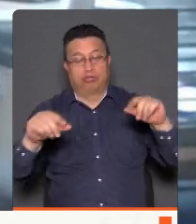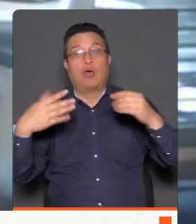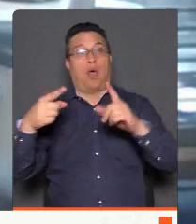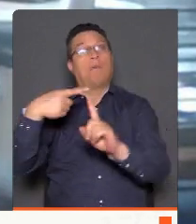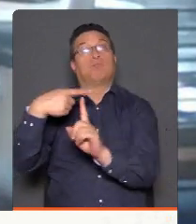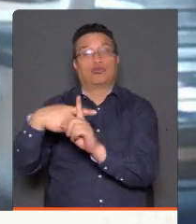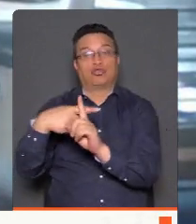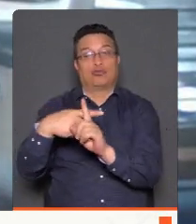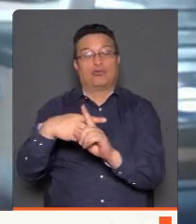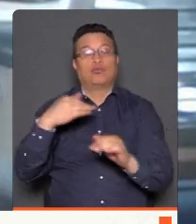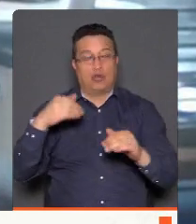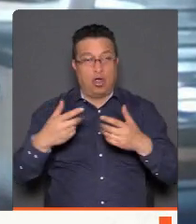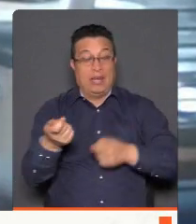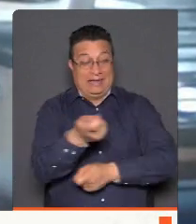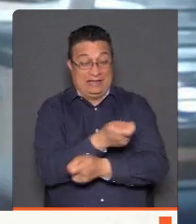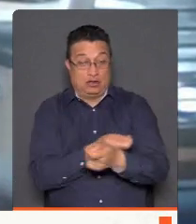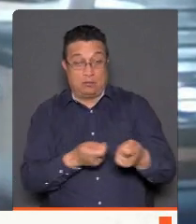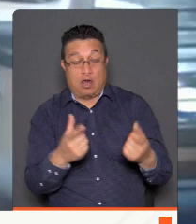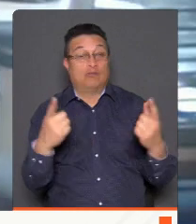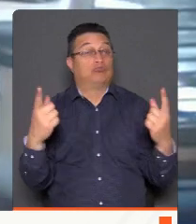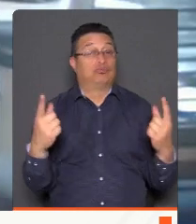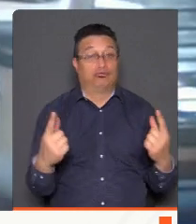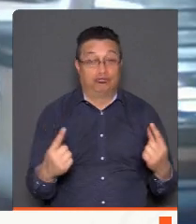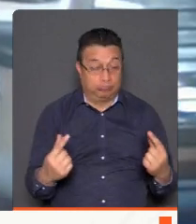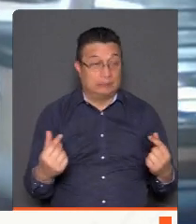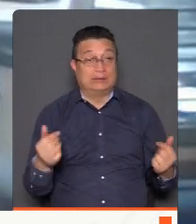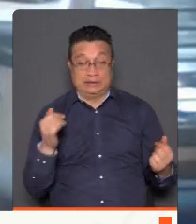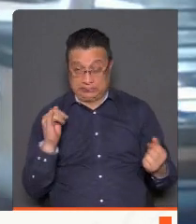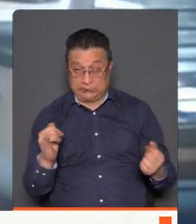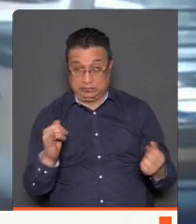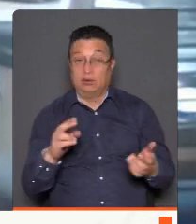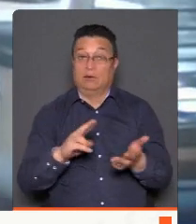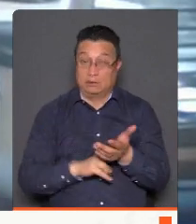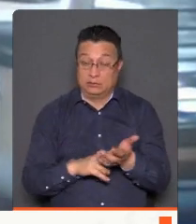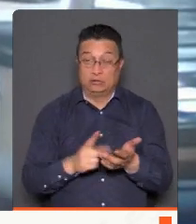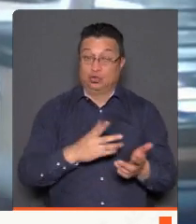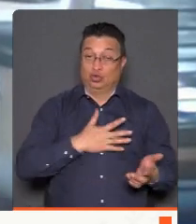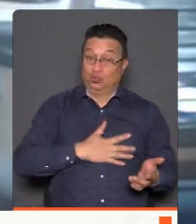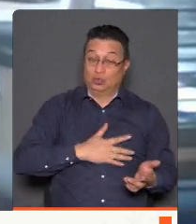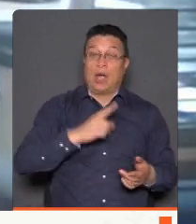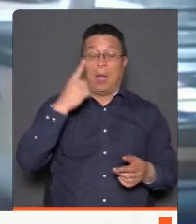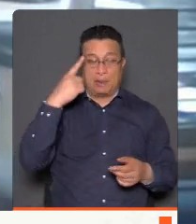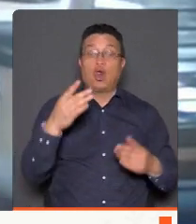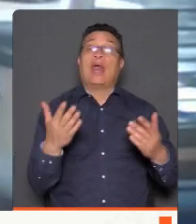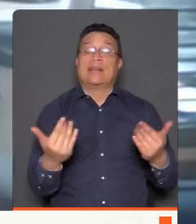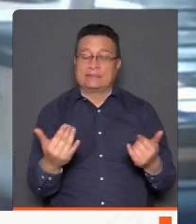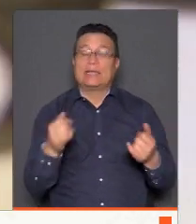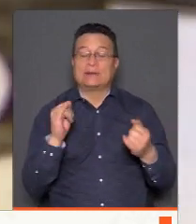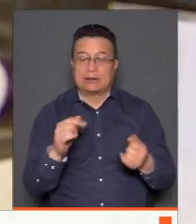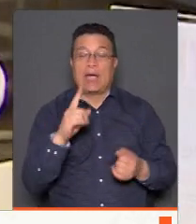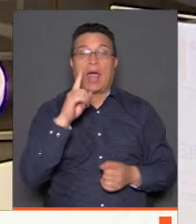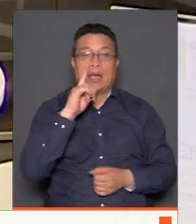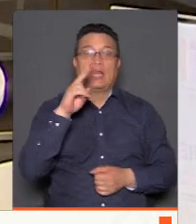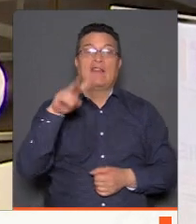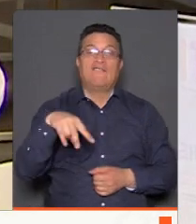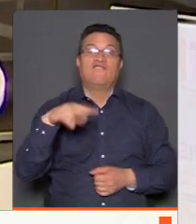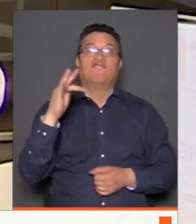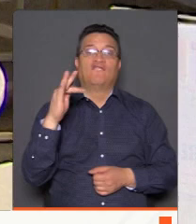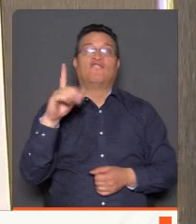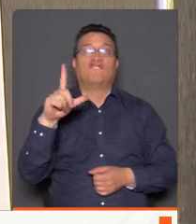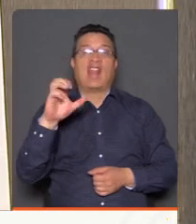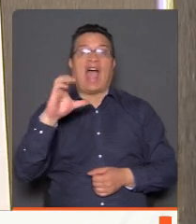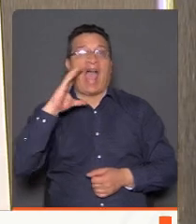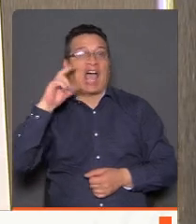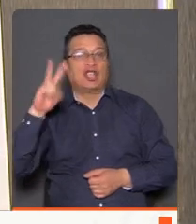fuerte desaceleración de la economía que obviamente no nos gusta, pero es, digamos, un elemento necesario para que efectivamente la inflación vaya cediendo. La caída de